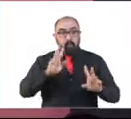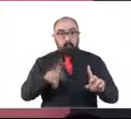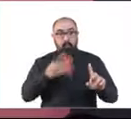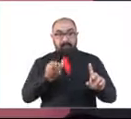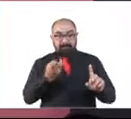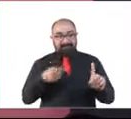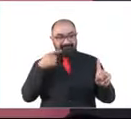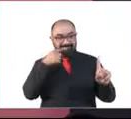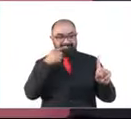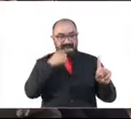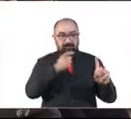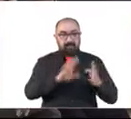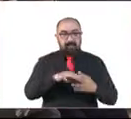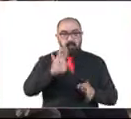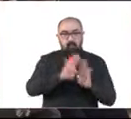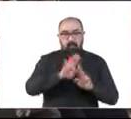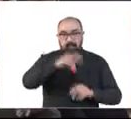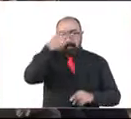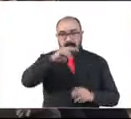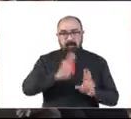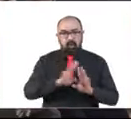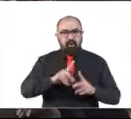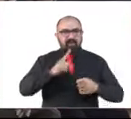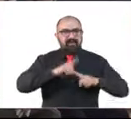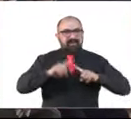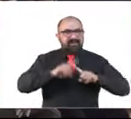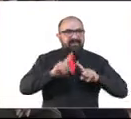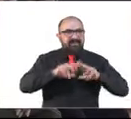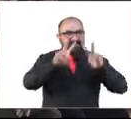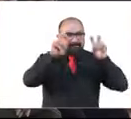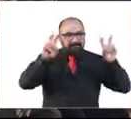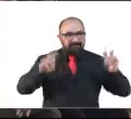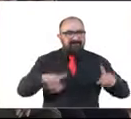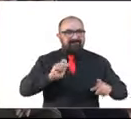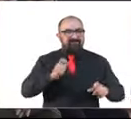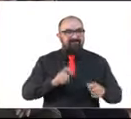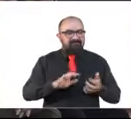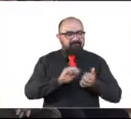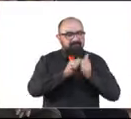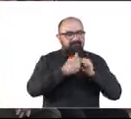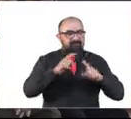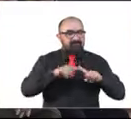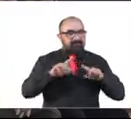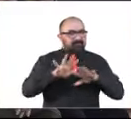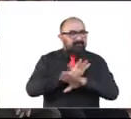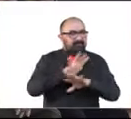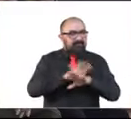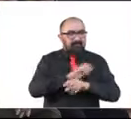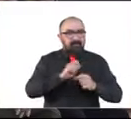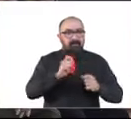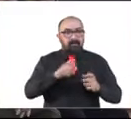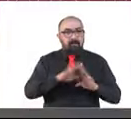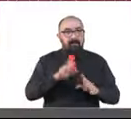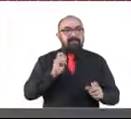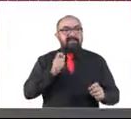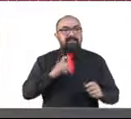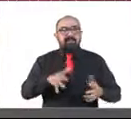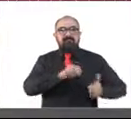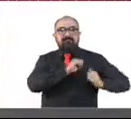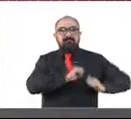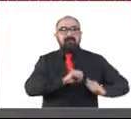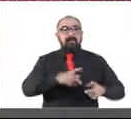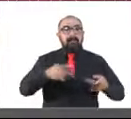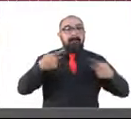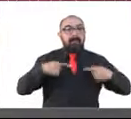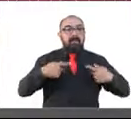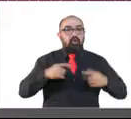este nivel de responsabilidad en temas de biodiversidad, sumado a que un alto porcentaje de la biodiversidad está en manos de comunidades y